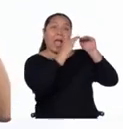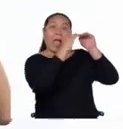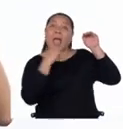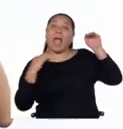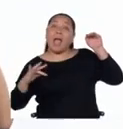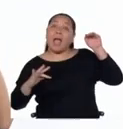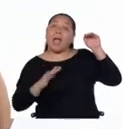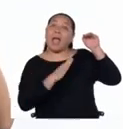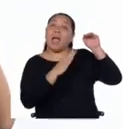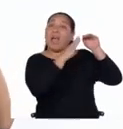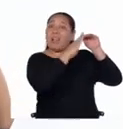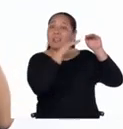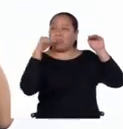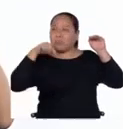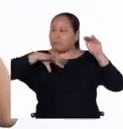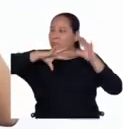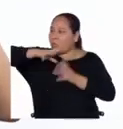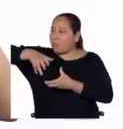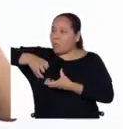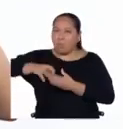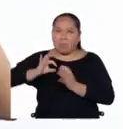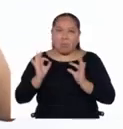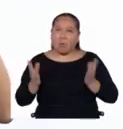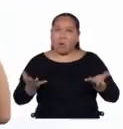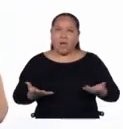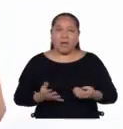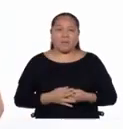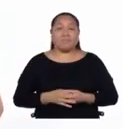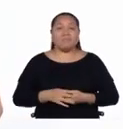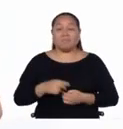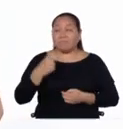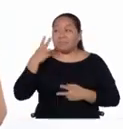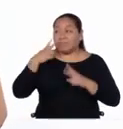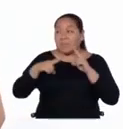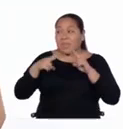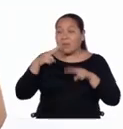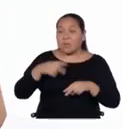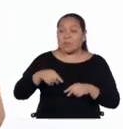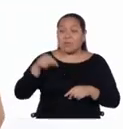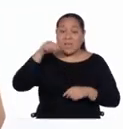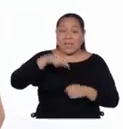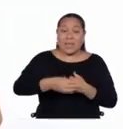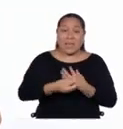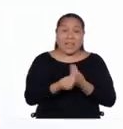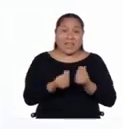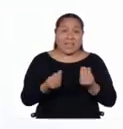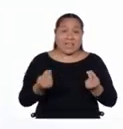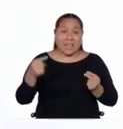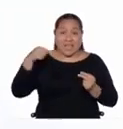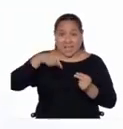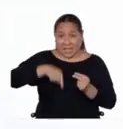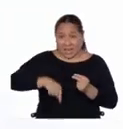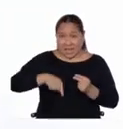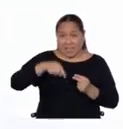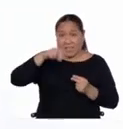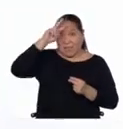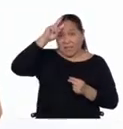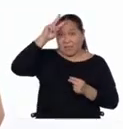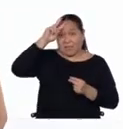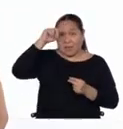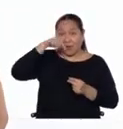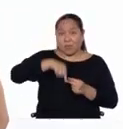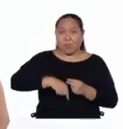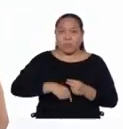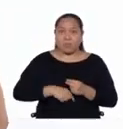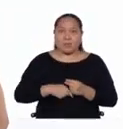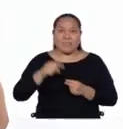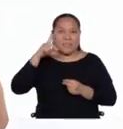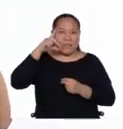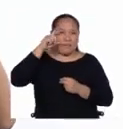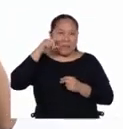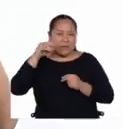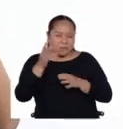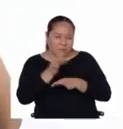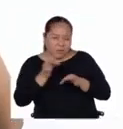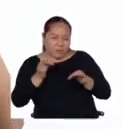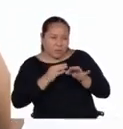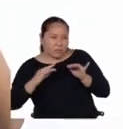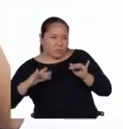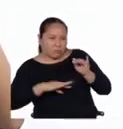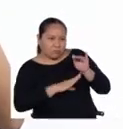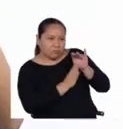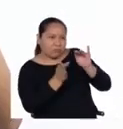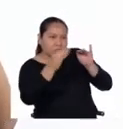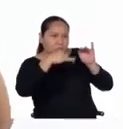desde el video pasado, la geografía del país siempre presentó un reto para los ingenieros e ingenieras,